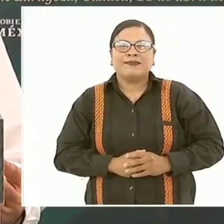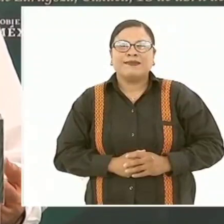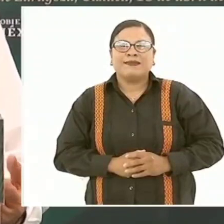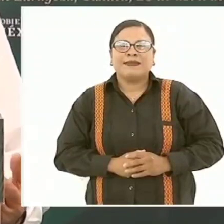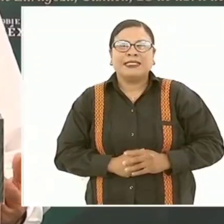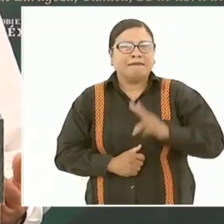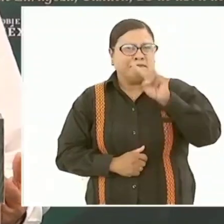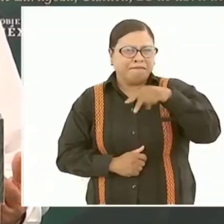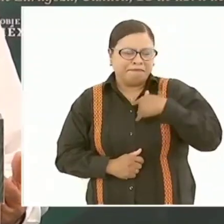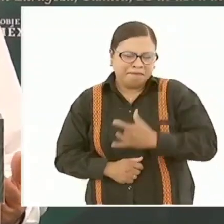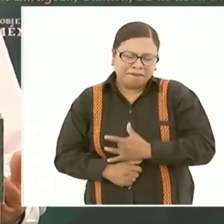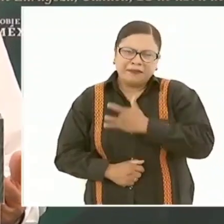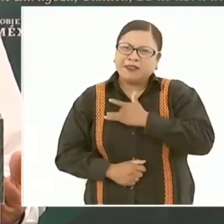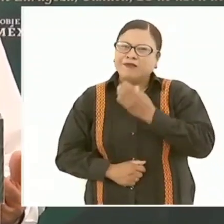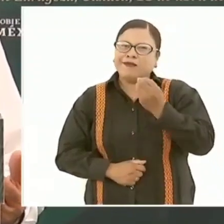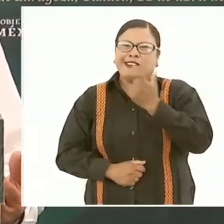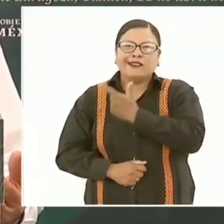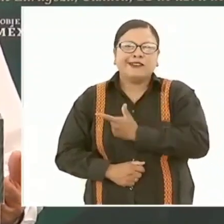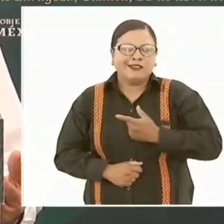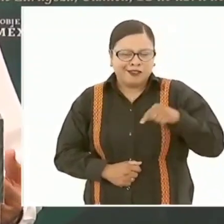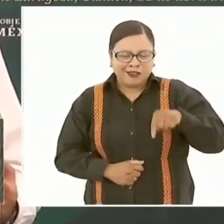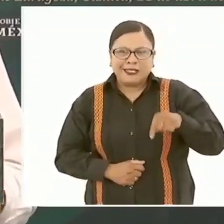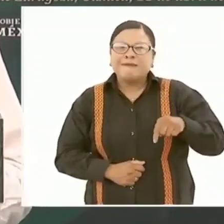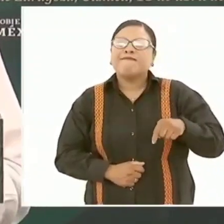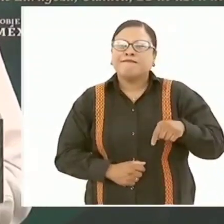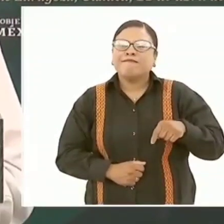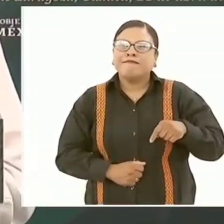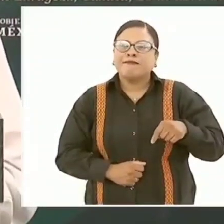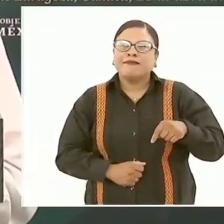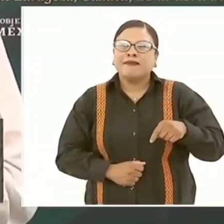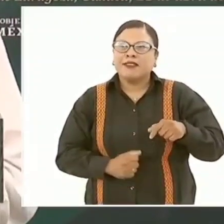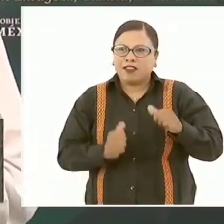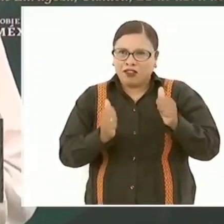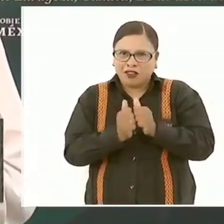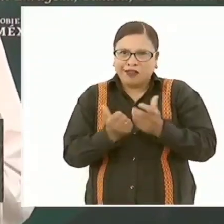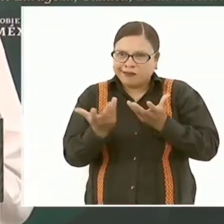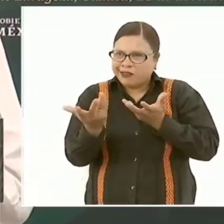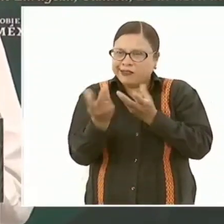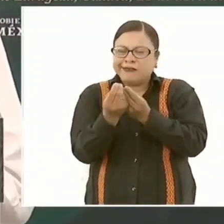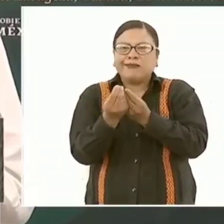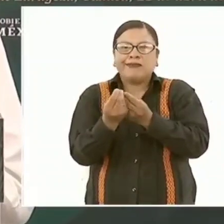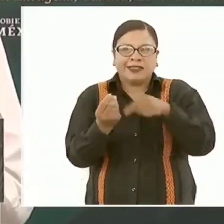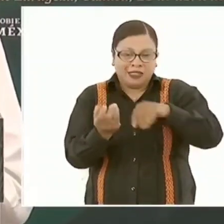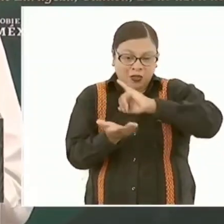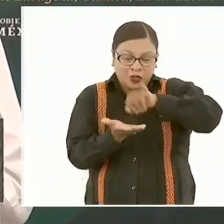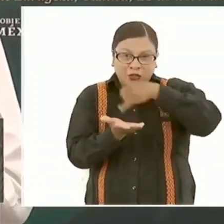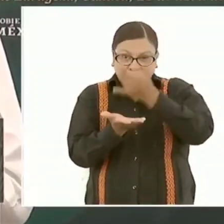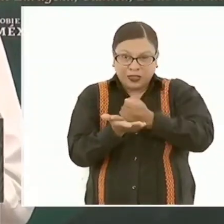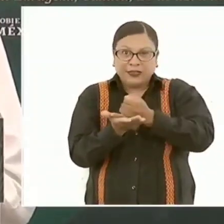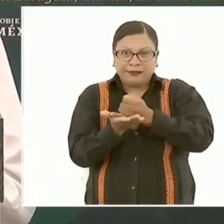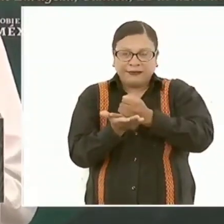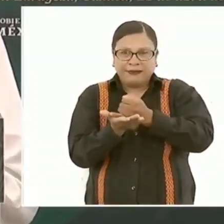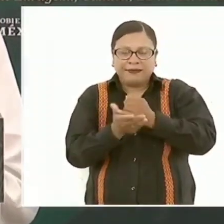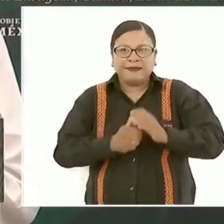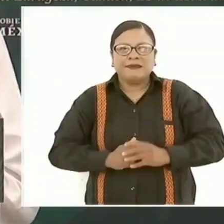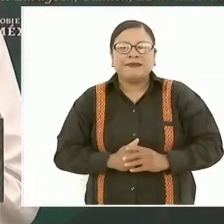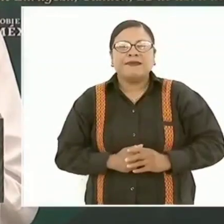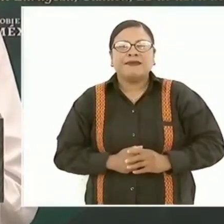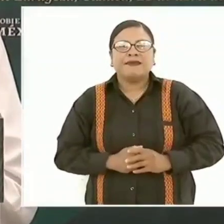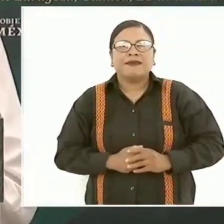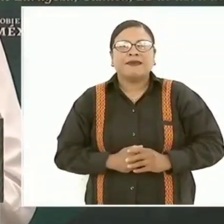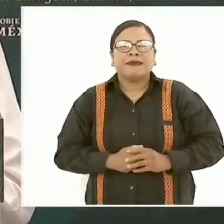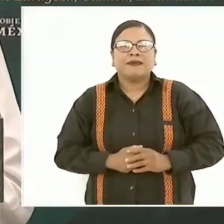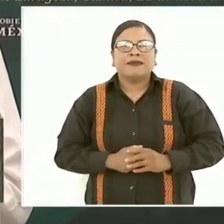Me da mucho gusto estar con ustedes aquí en Juchitán, en este lugar